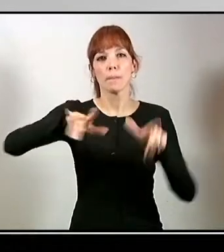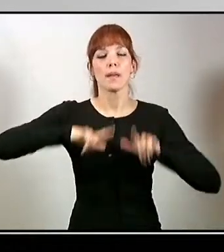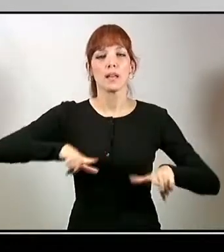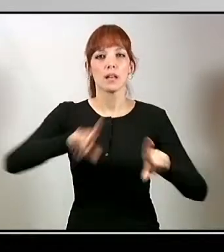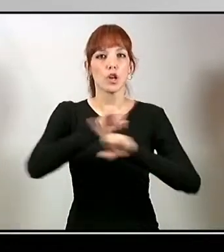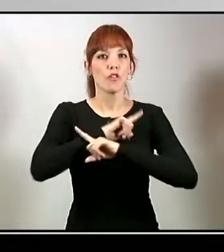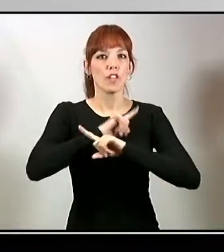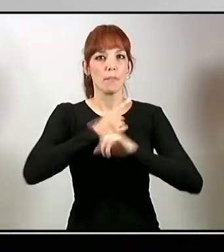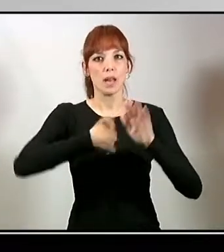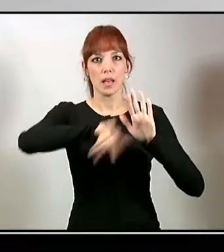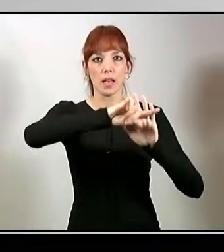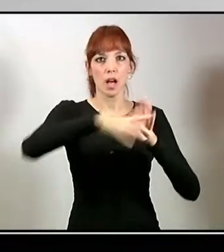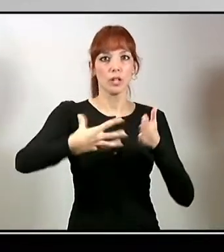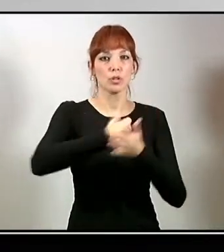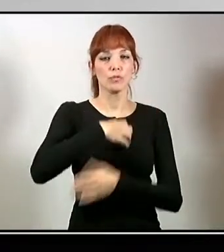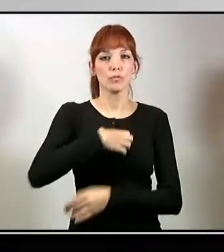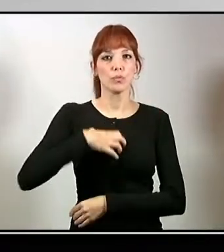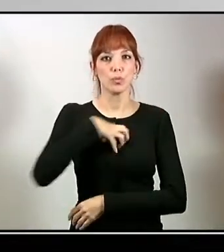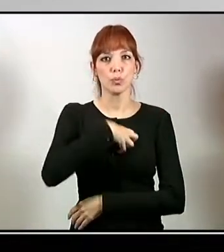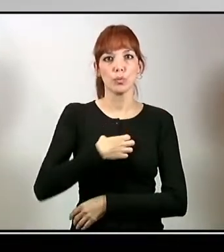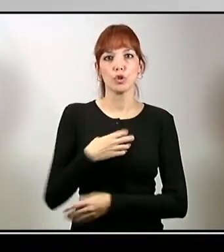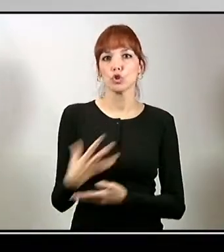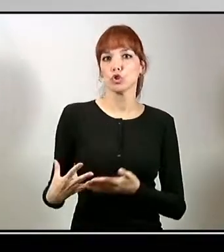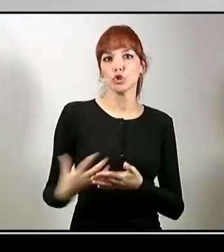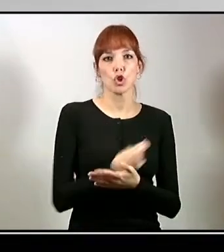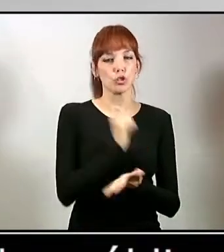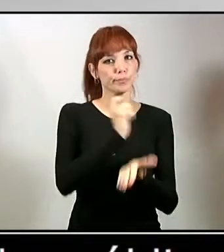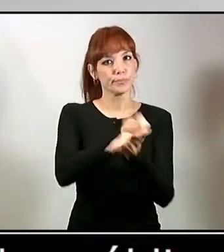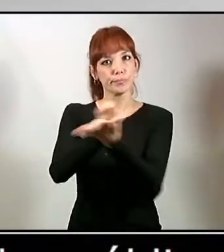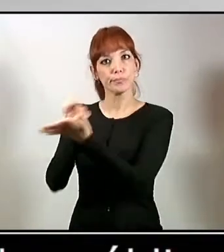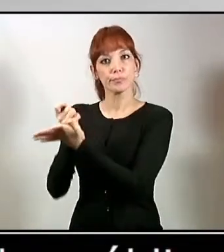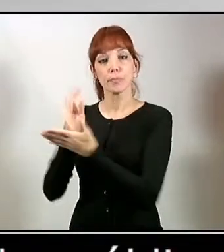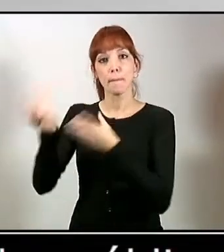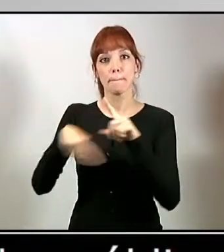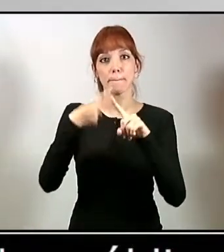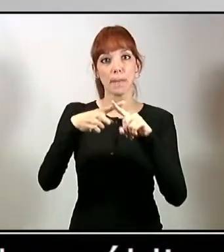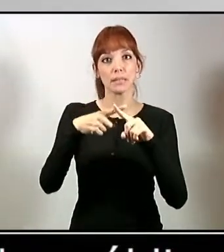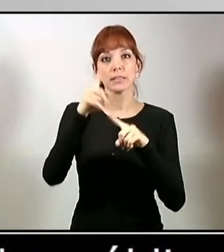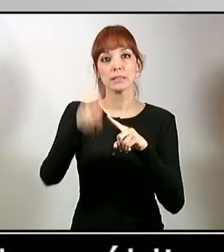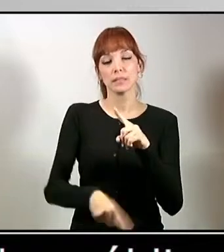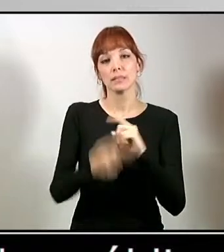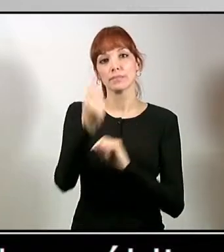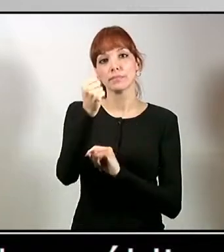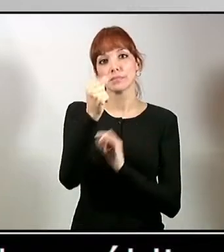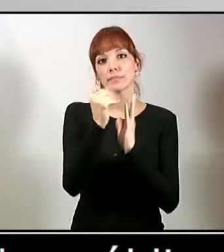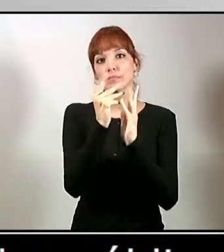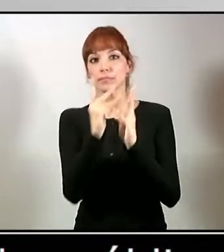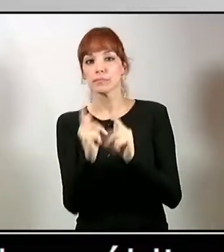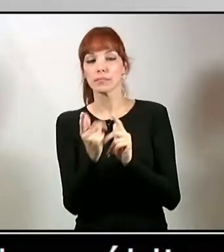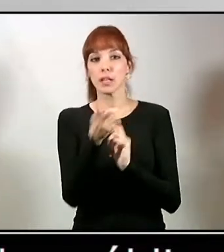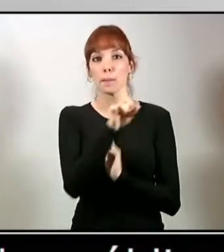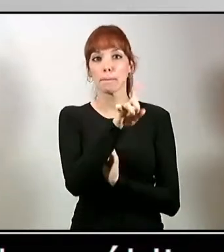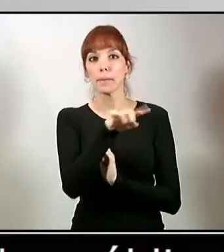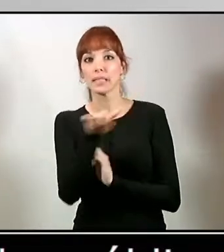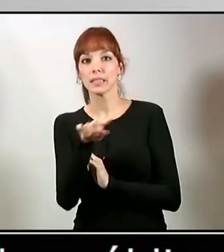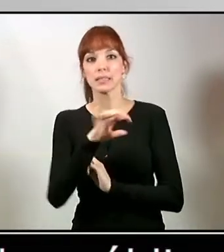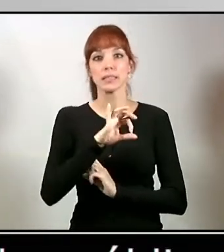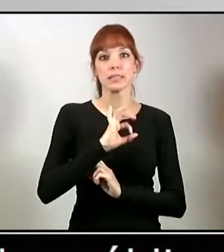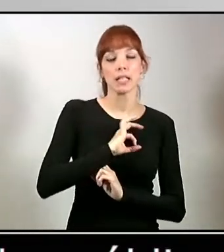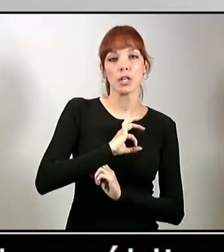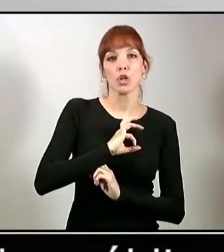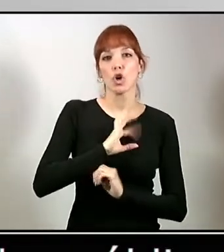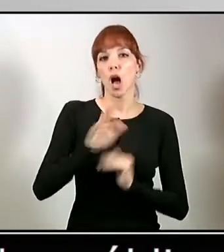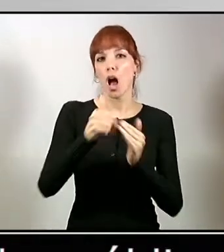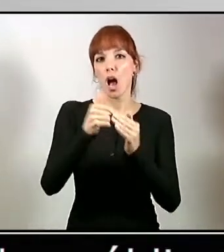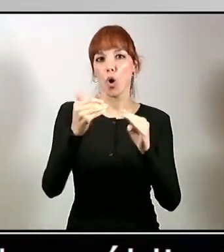a todos los empleados públicos e incluirá además el abono de las cuantías correspondientes a los meses de enero